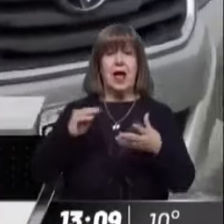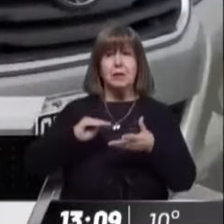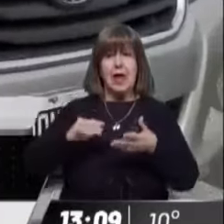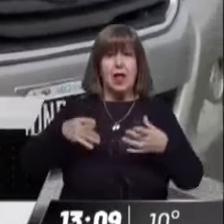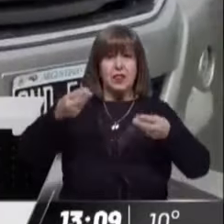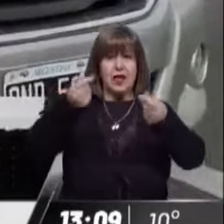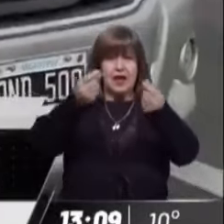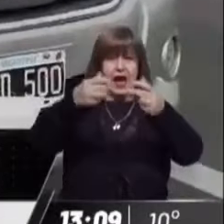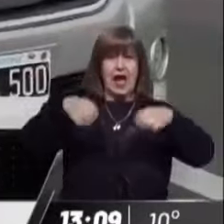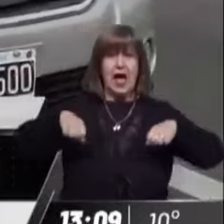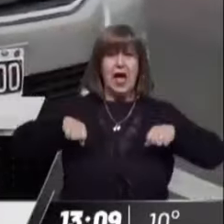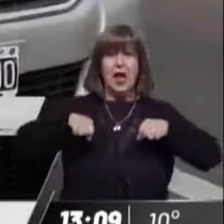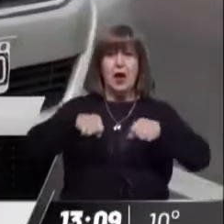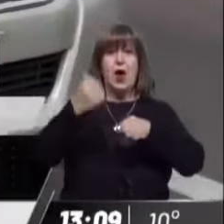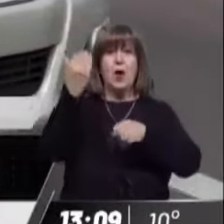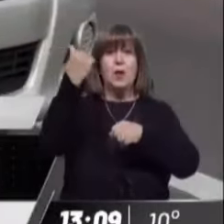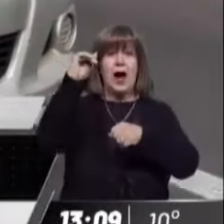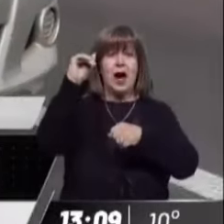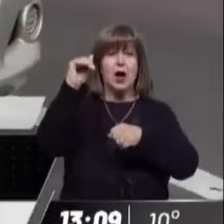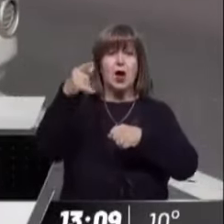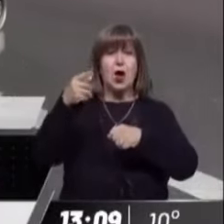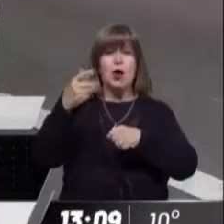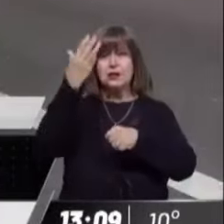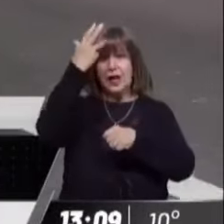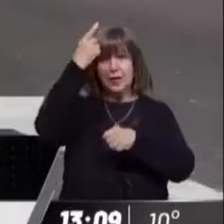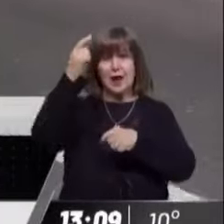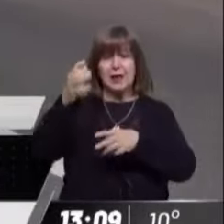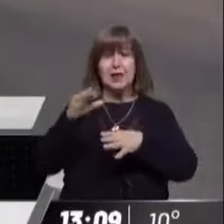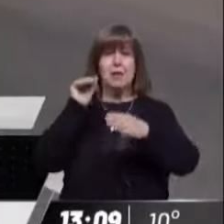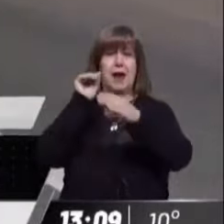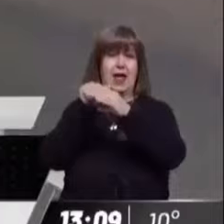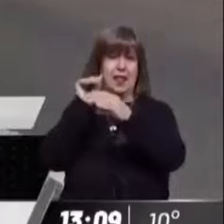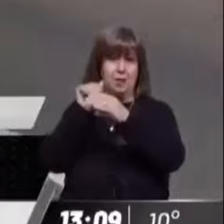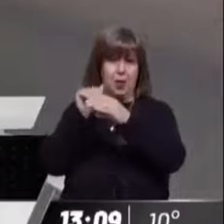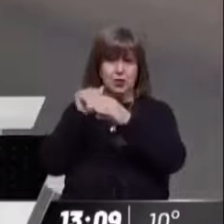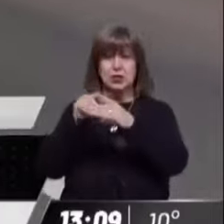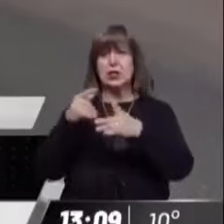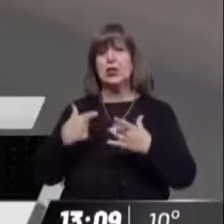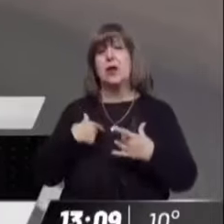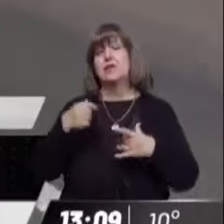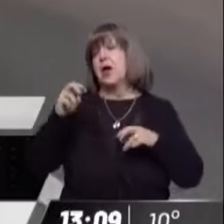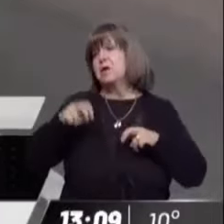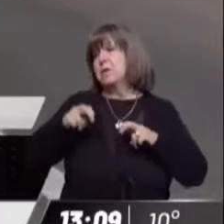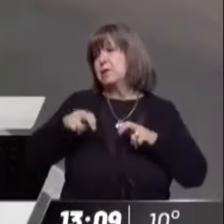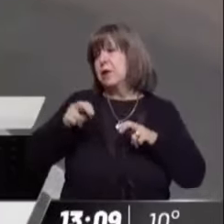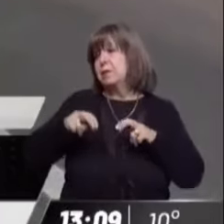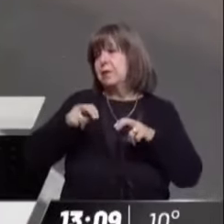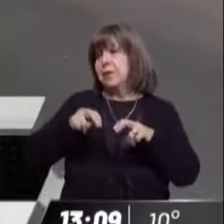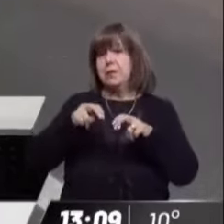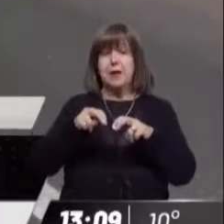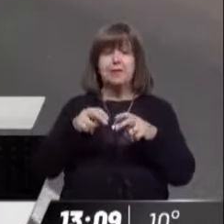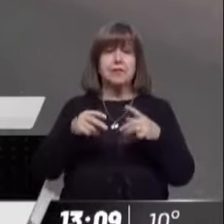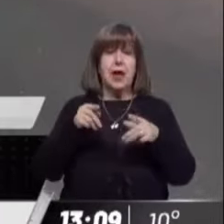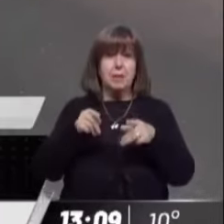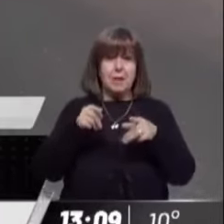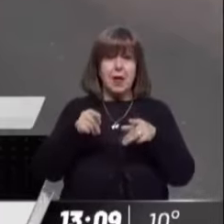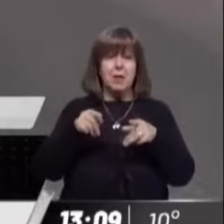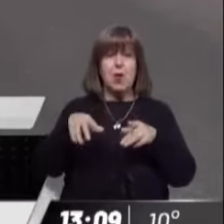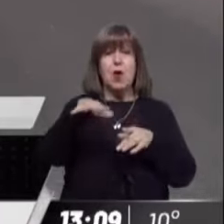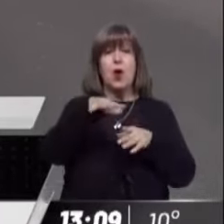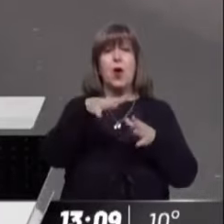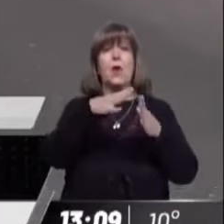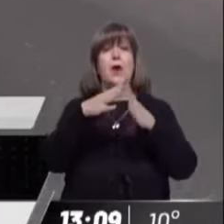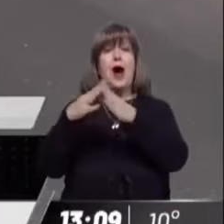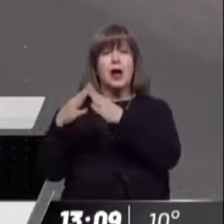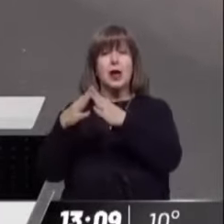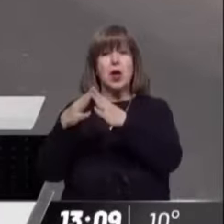llevaban este dinero a un banco de la ciudad de San Martín para ser depositado. En este momento, cuando salen del supermercado, ahí en el barrio Mebna, que